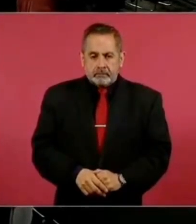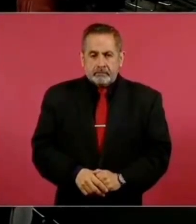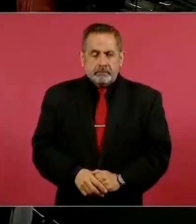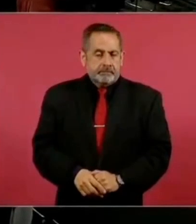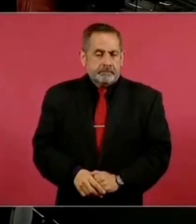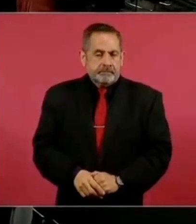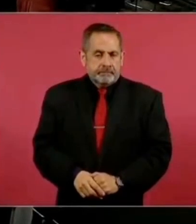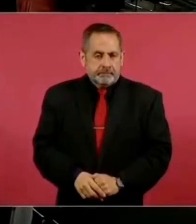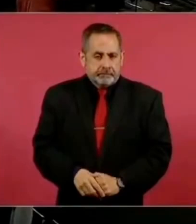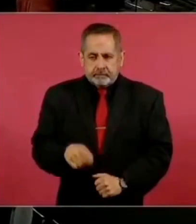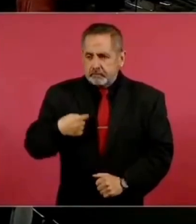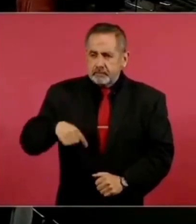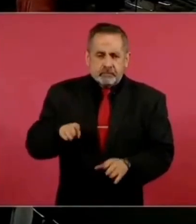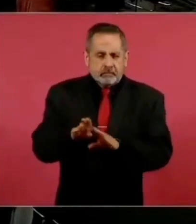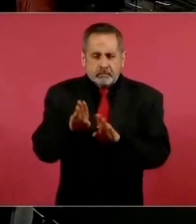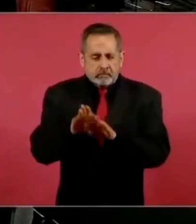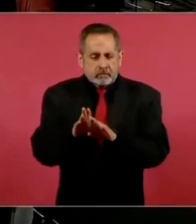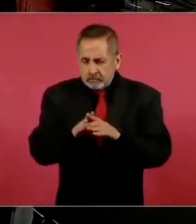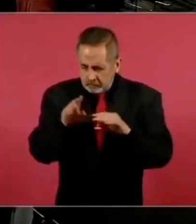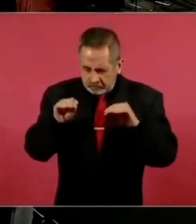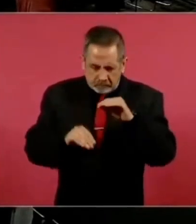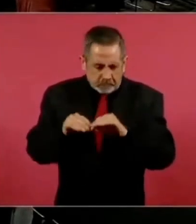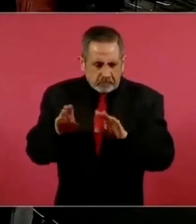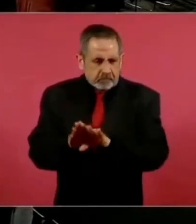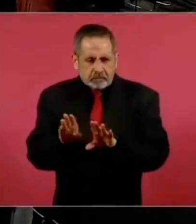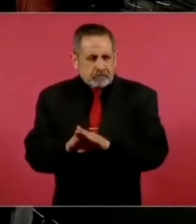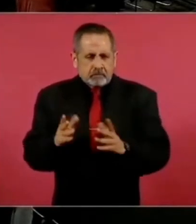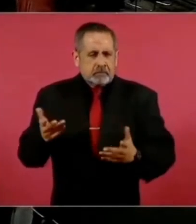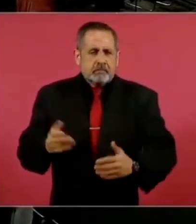¿Cómo logramos esto?